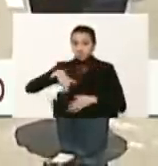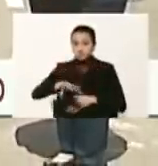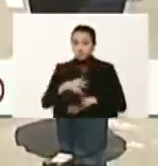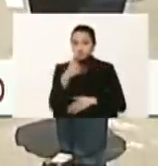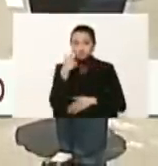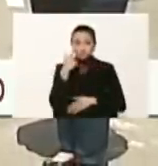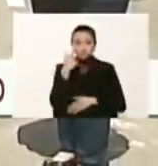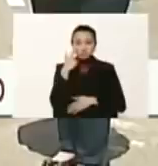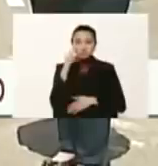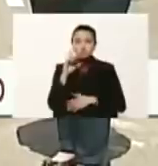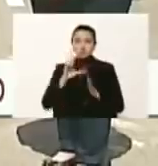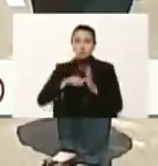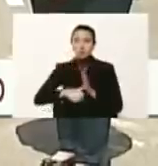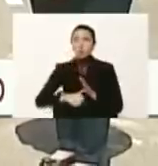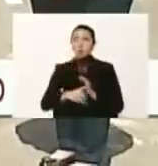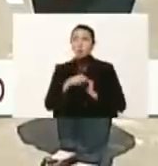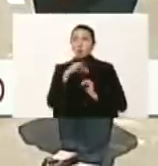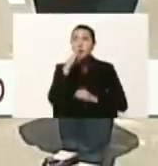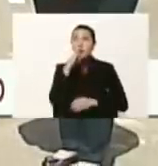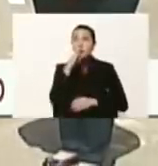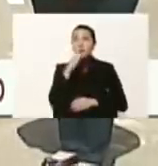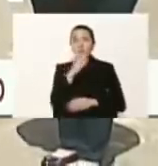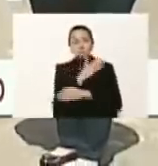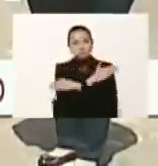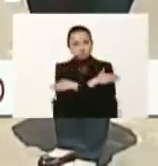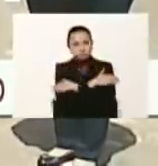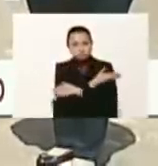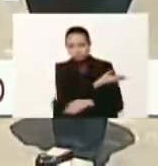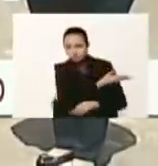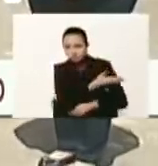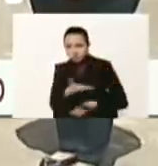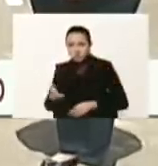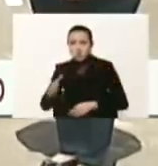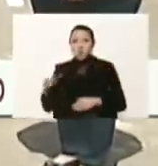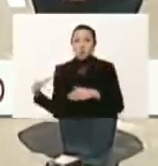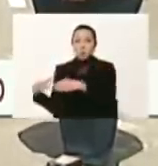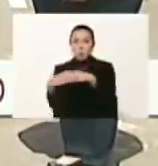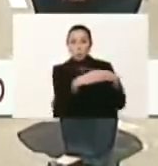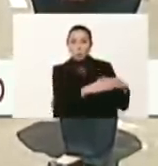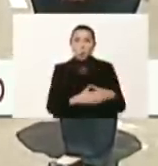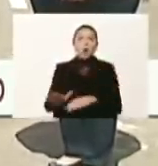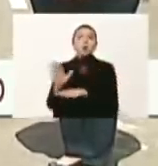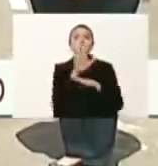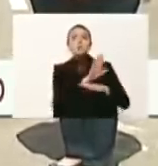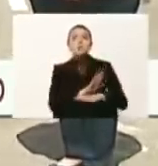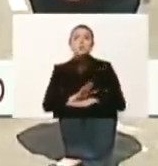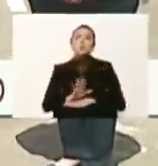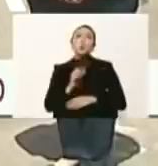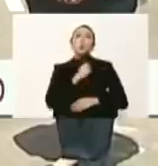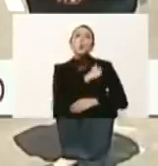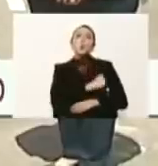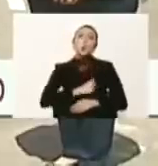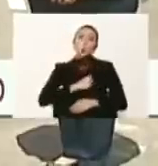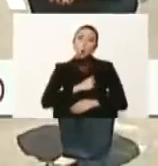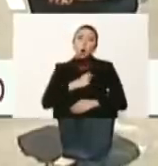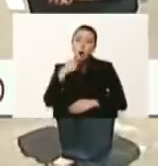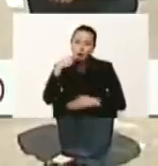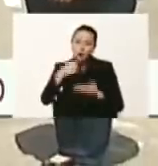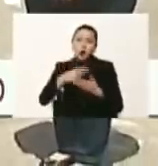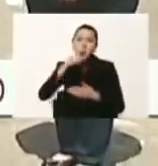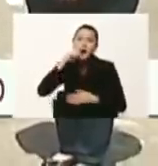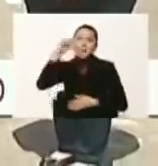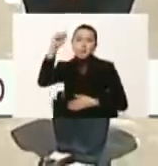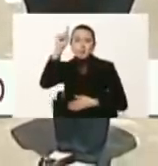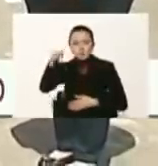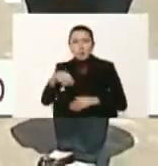que felicitamos a nuestros organismos de seguridad, damos nuestras condolencias en nombre del presidente Nicolás Maduro a